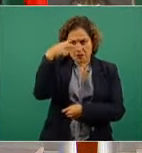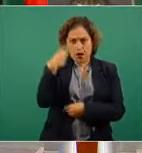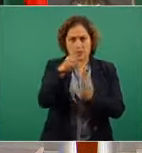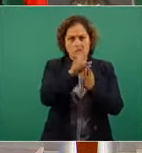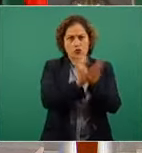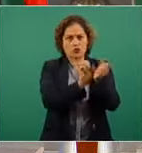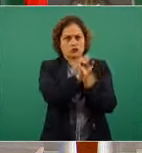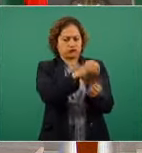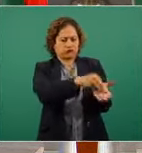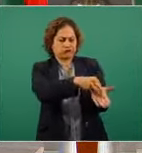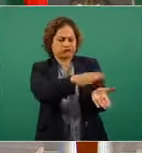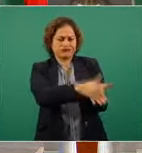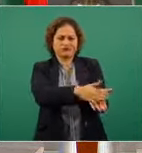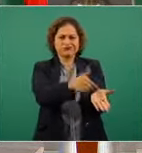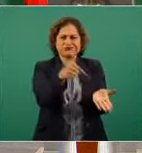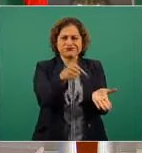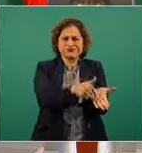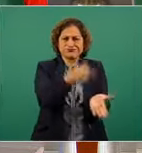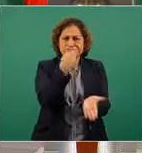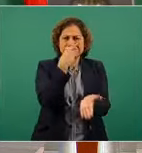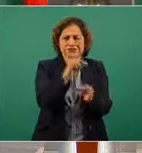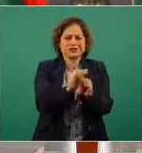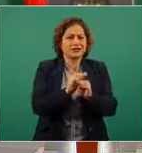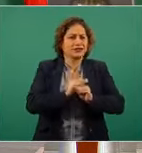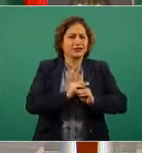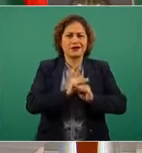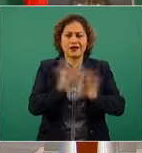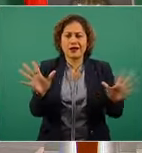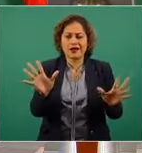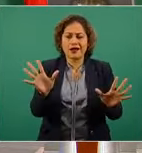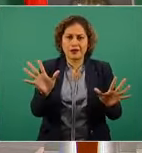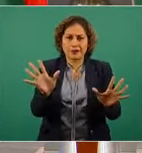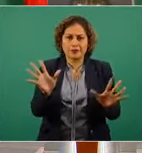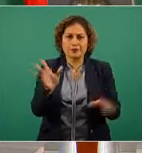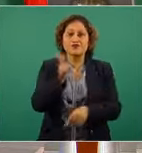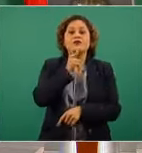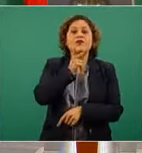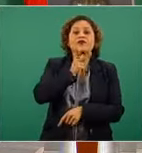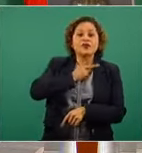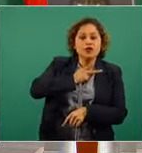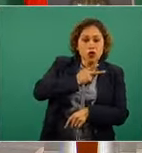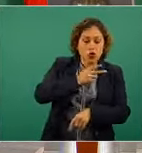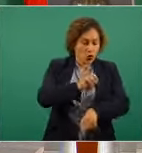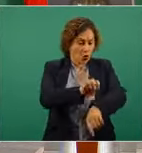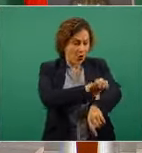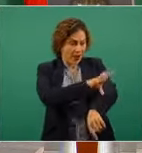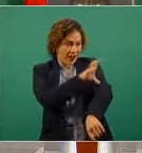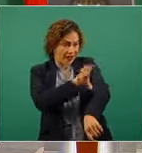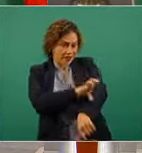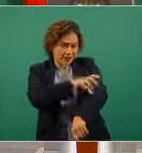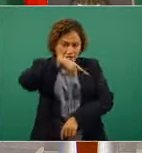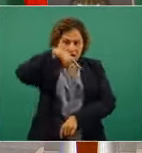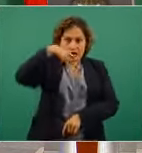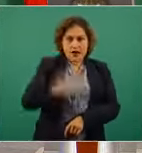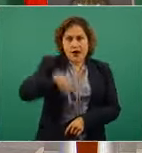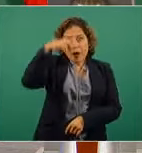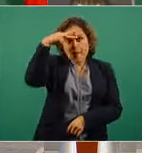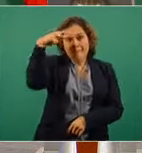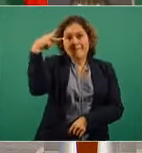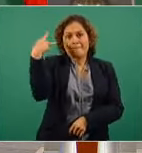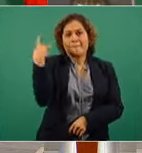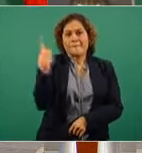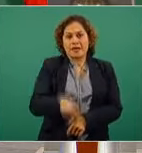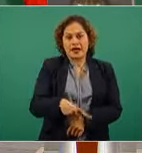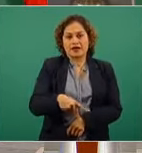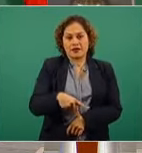Los recursos energéticos y los yacimientos petroleros son a perpetuidad